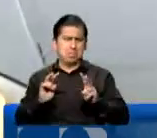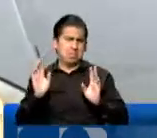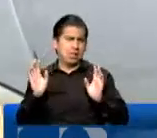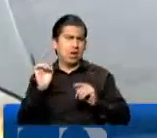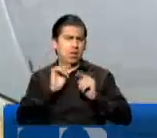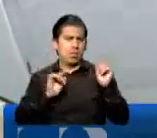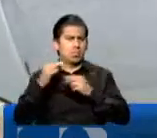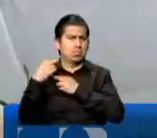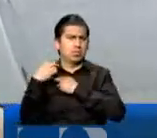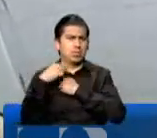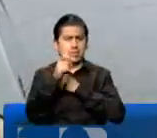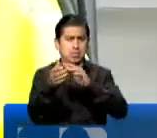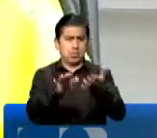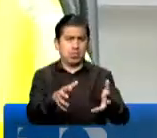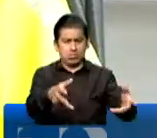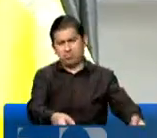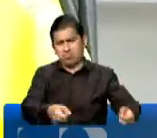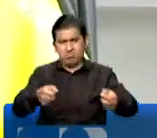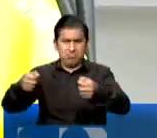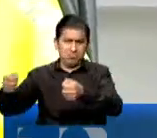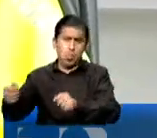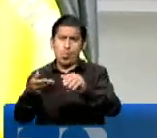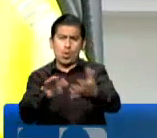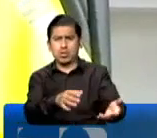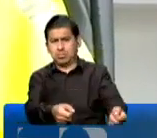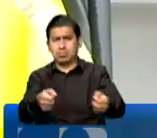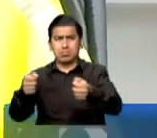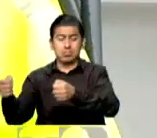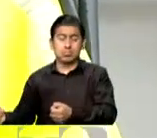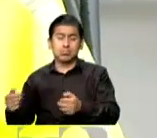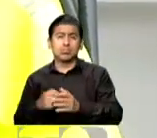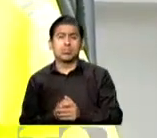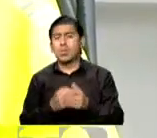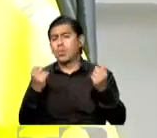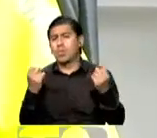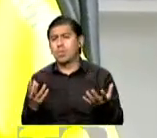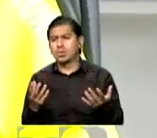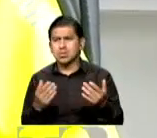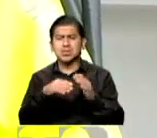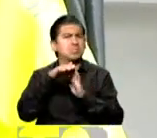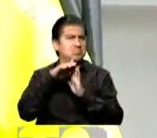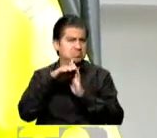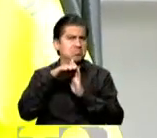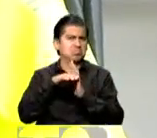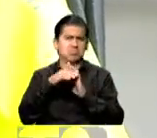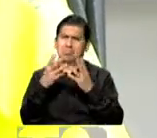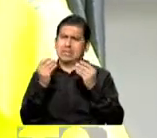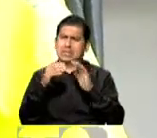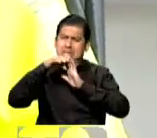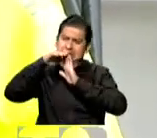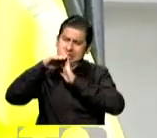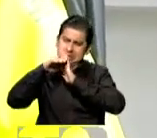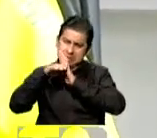gestión integral de residuos sólidos. Y en estos últimos meses específicamente ha disminuido ostensiblemente